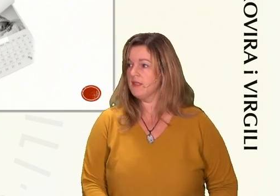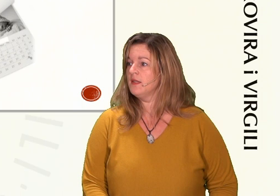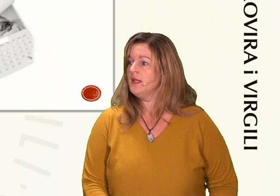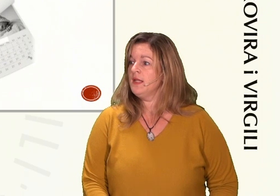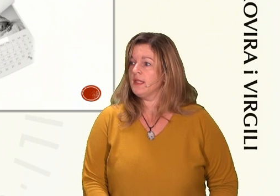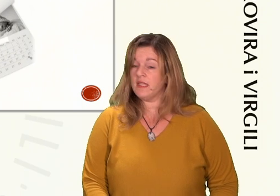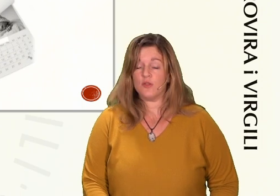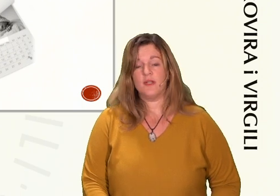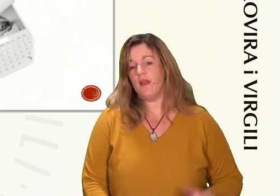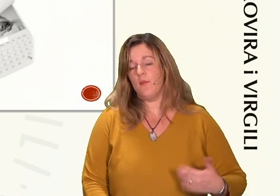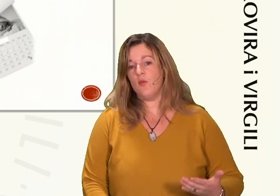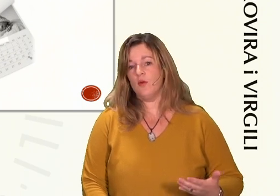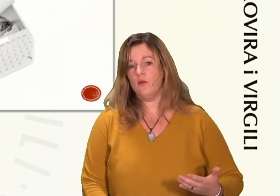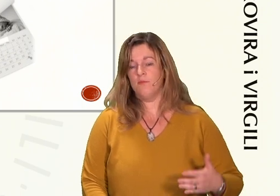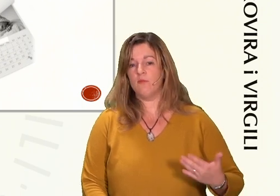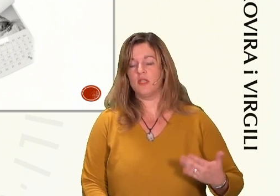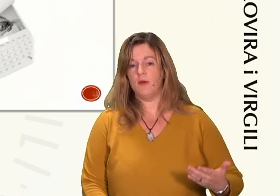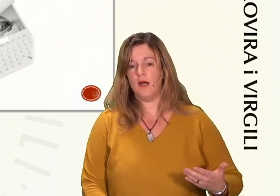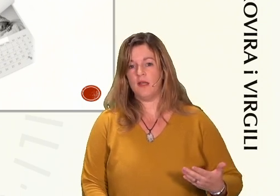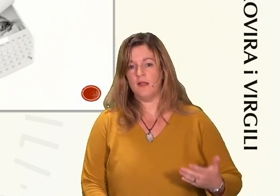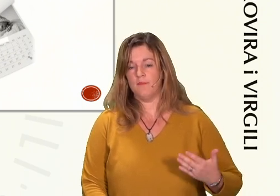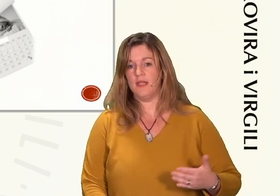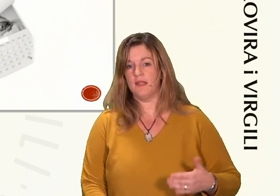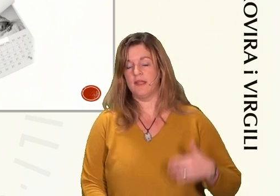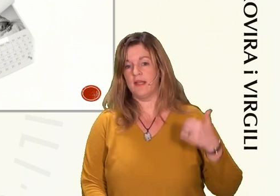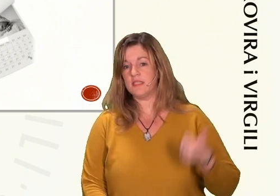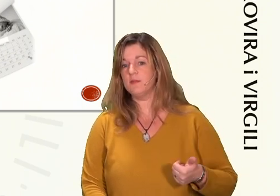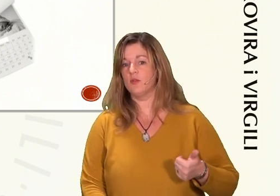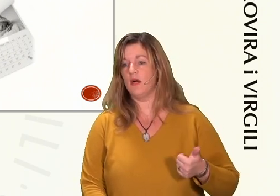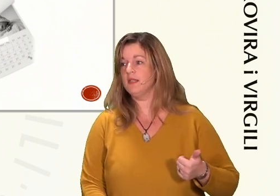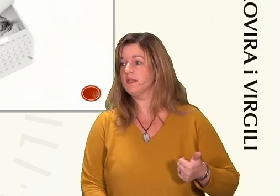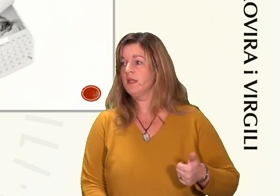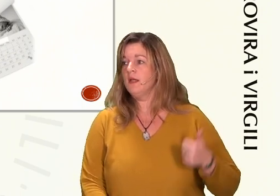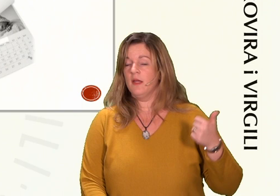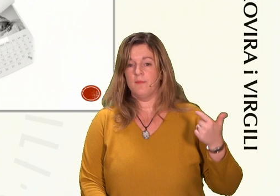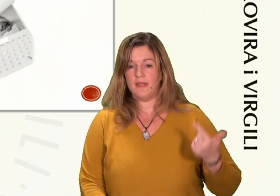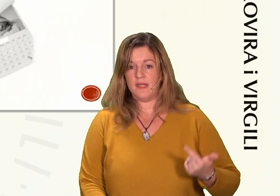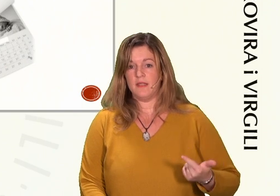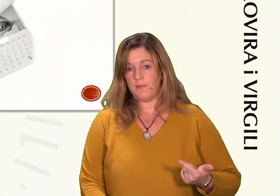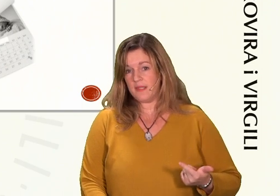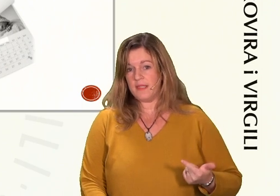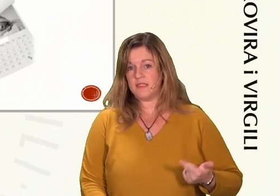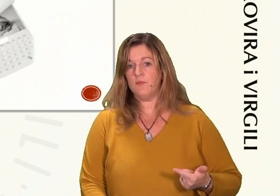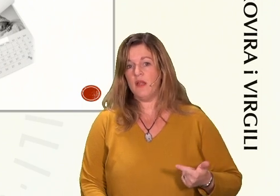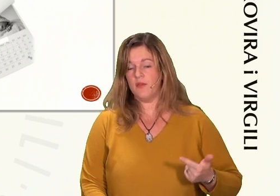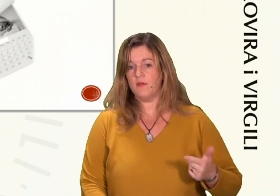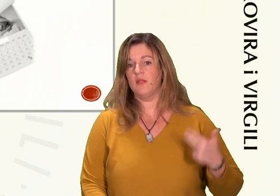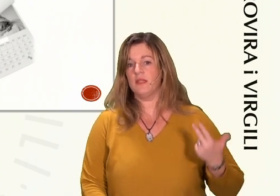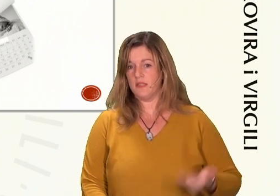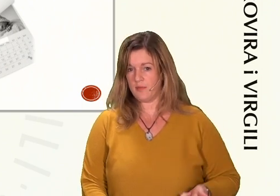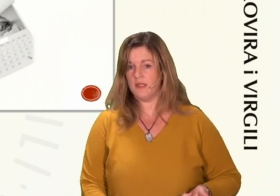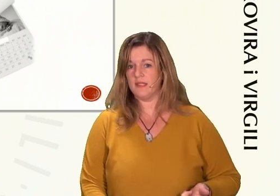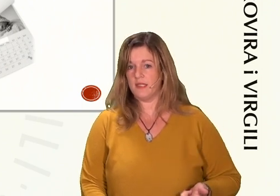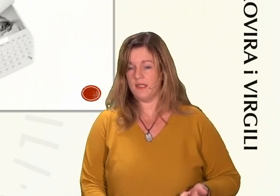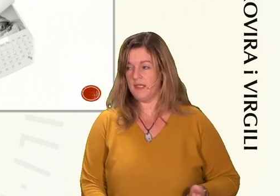prácticas. Dentro de cada módulo vamos a trabajar mediante clases virtuales, mediante prácticas de simulación y